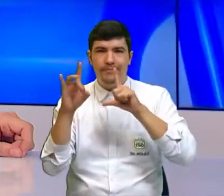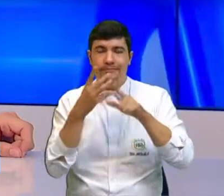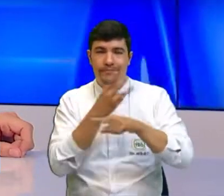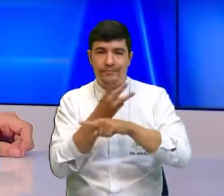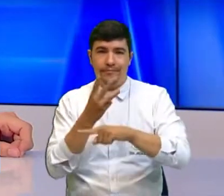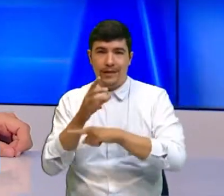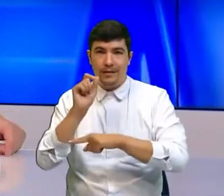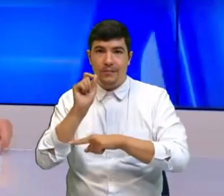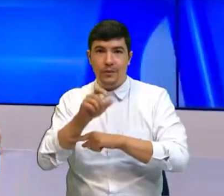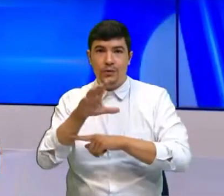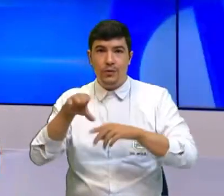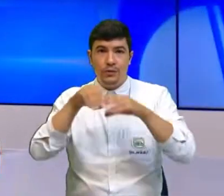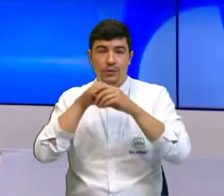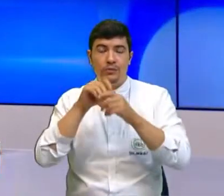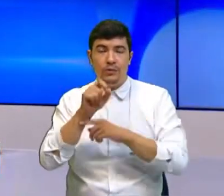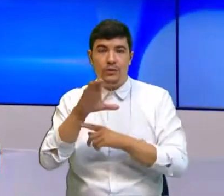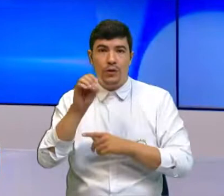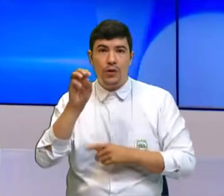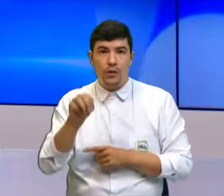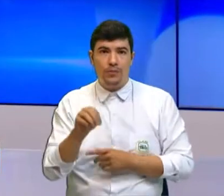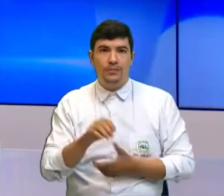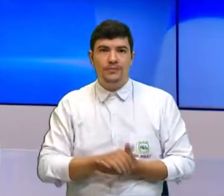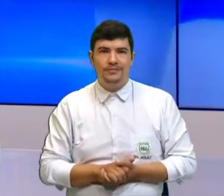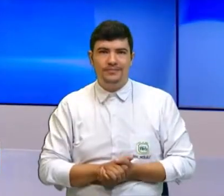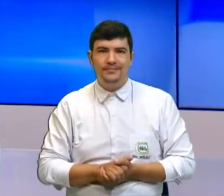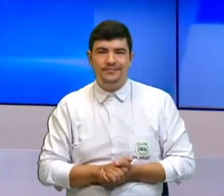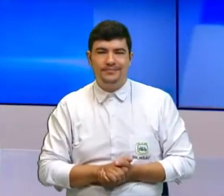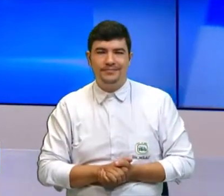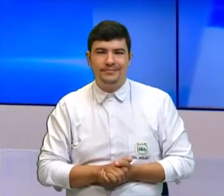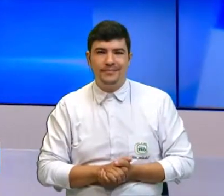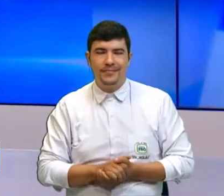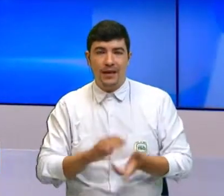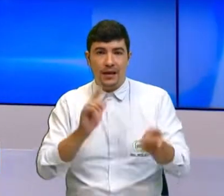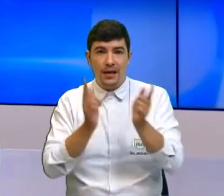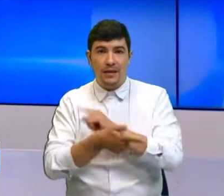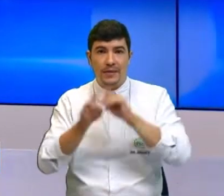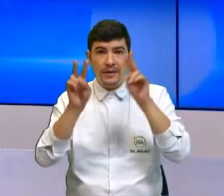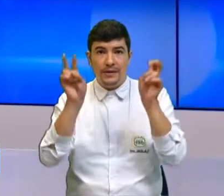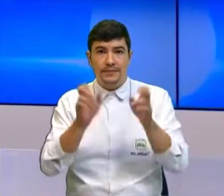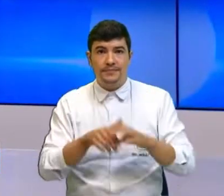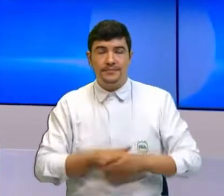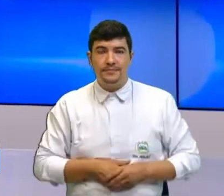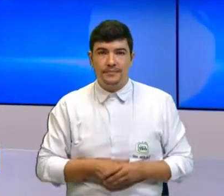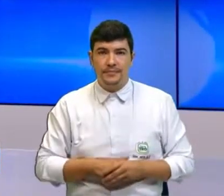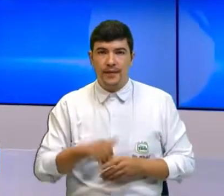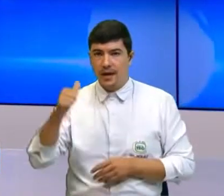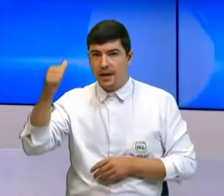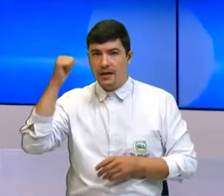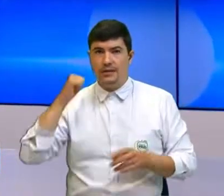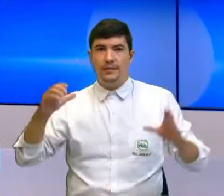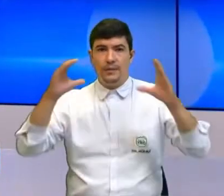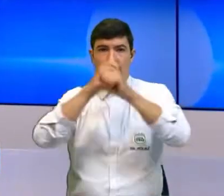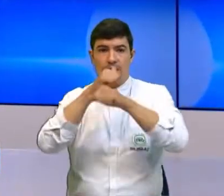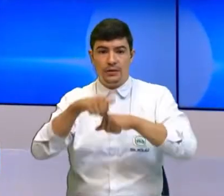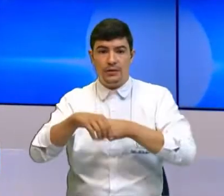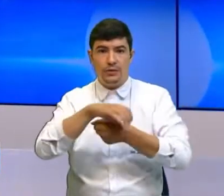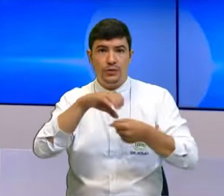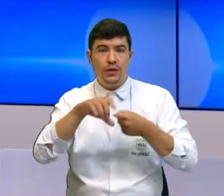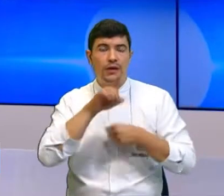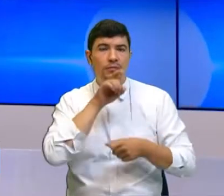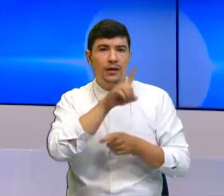antro puntocom y en redes sociales continuamos con más información cambiando de tema una movida anoche tuvo el área metropolitana de bucaramanga